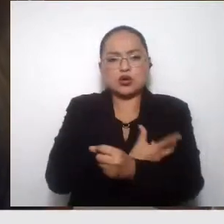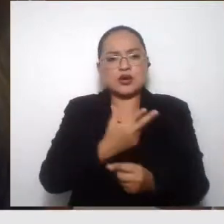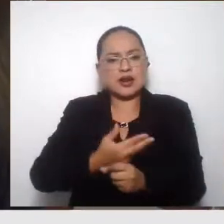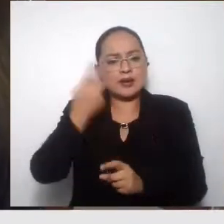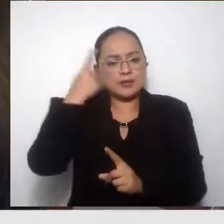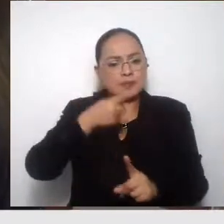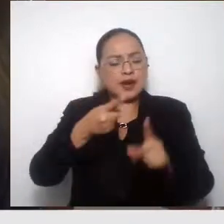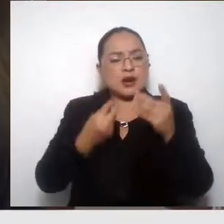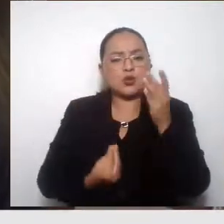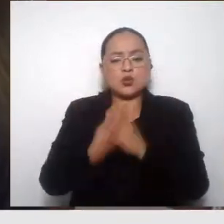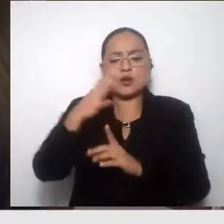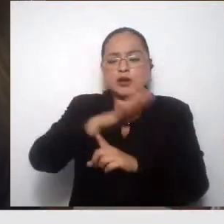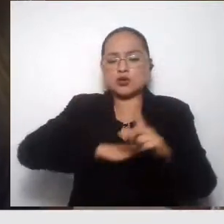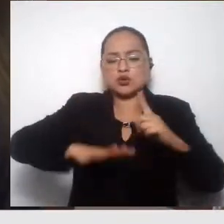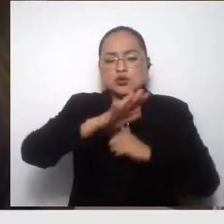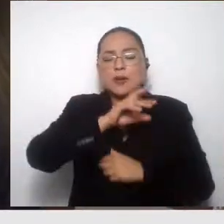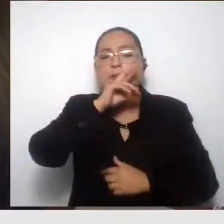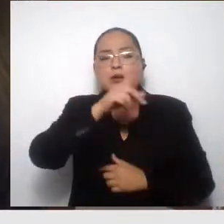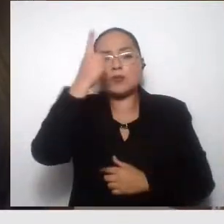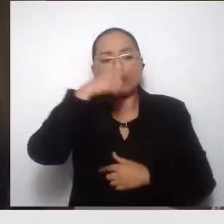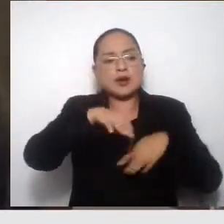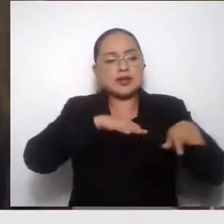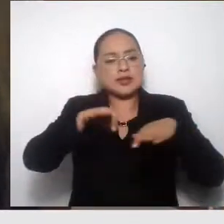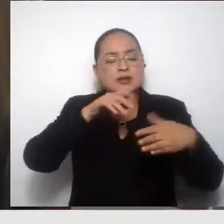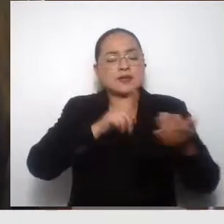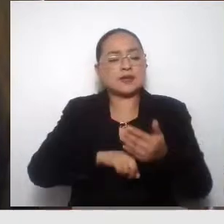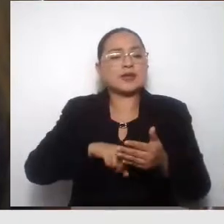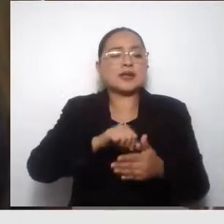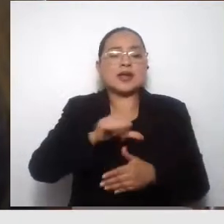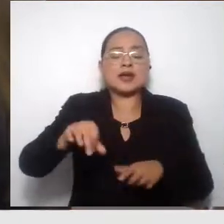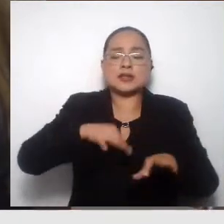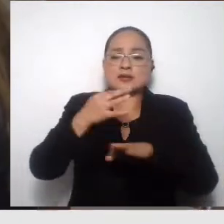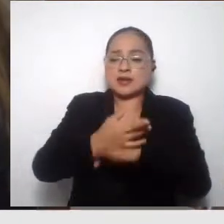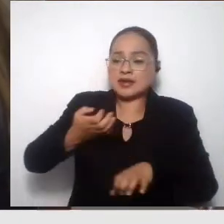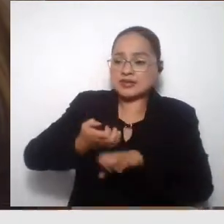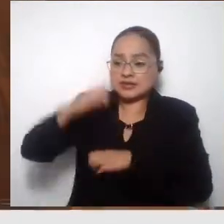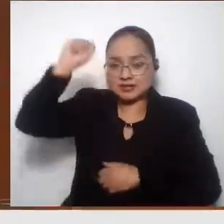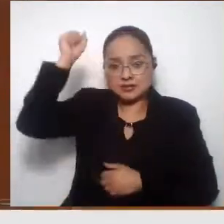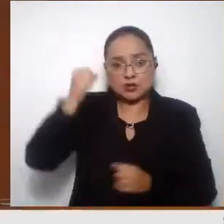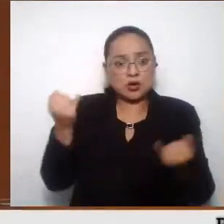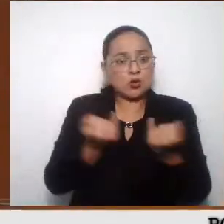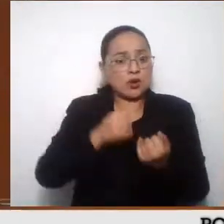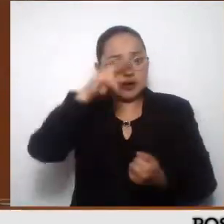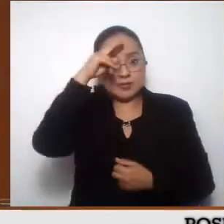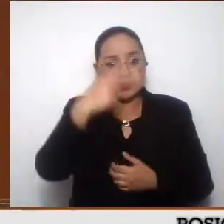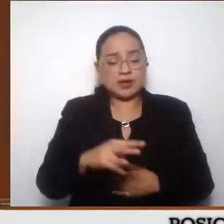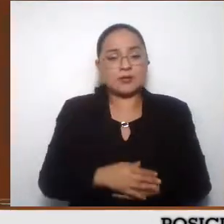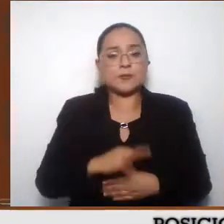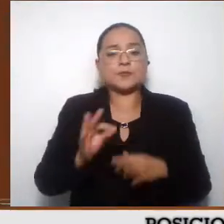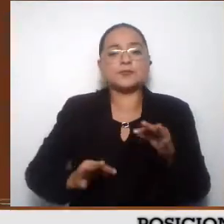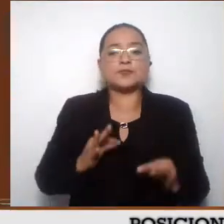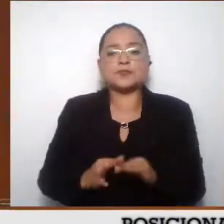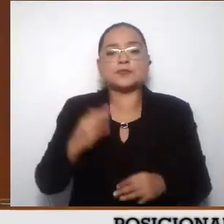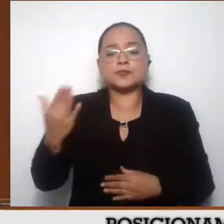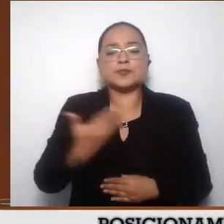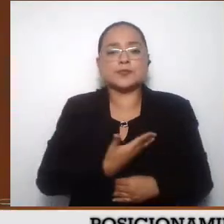condiciones para todos los trabajadores y trabajadoras de nuestro estado y de nuestro país. Es cuanto, diputado